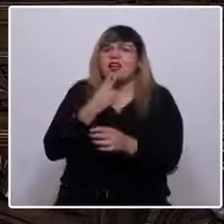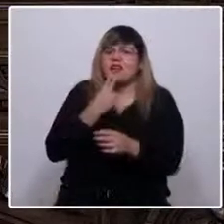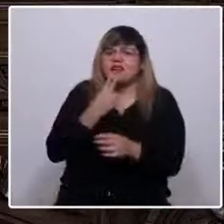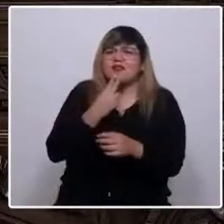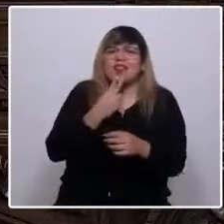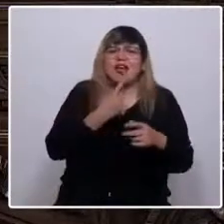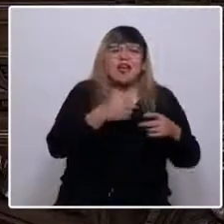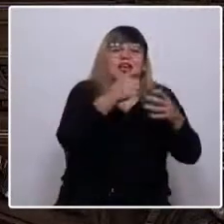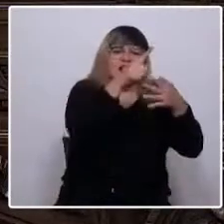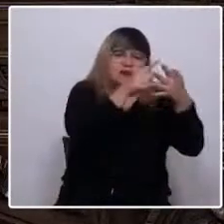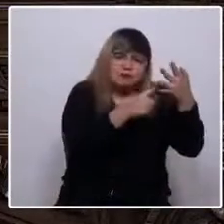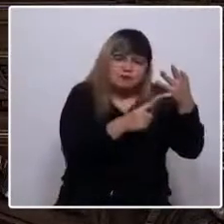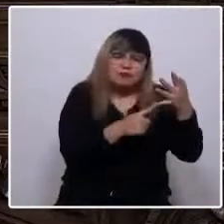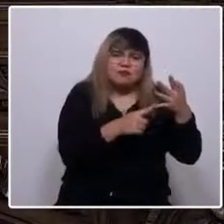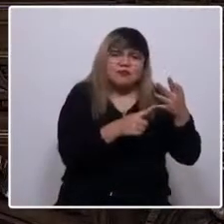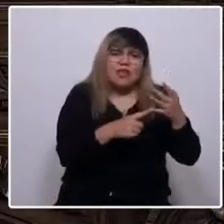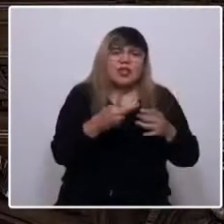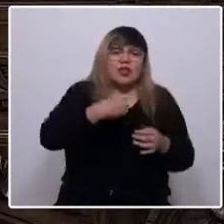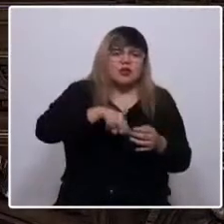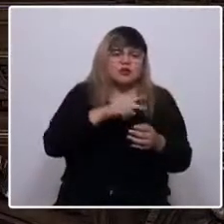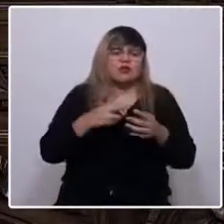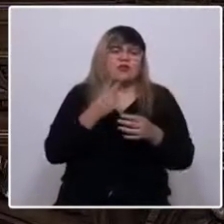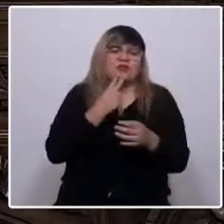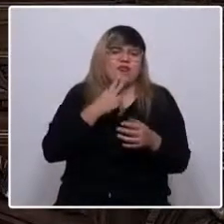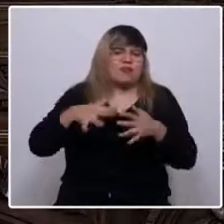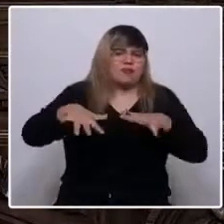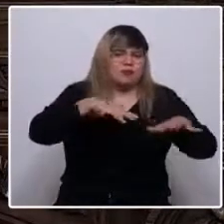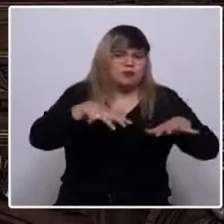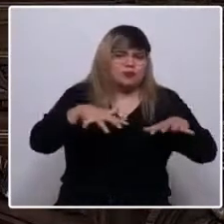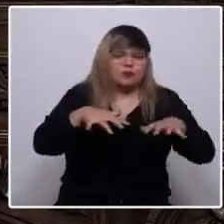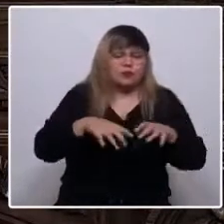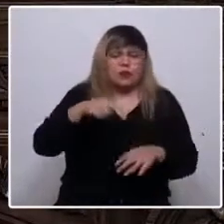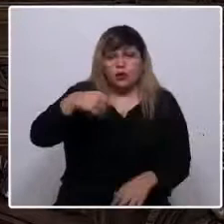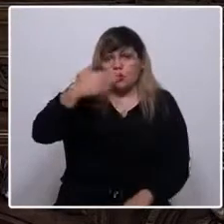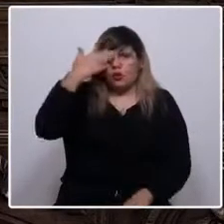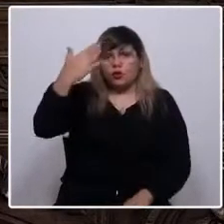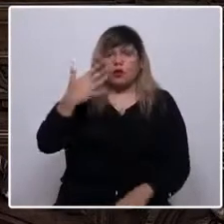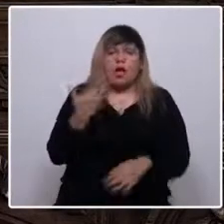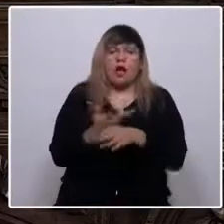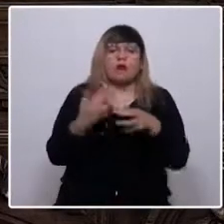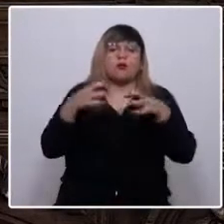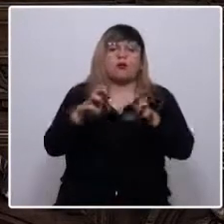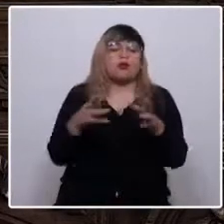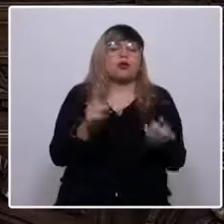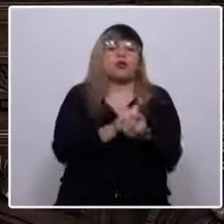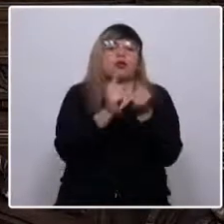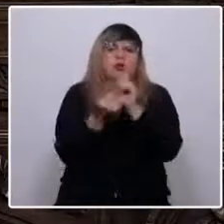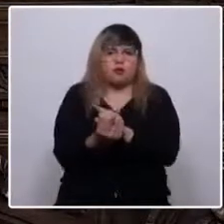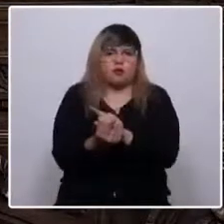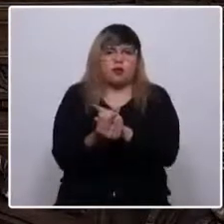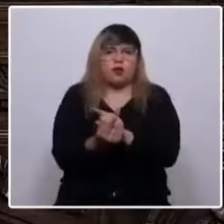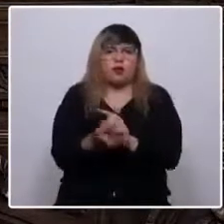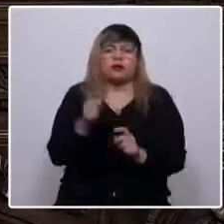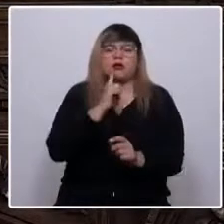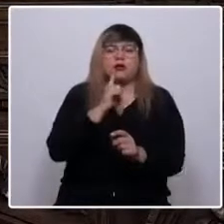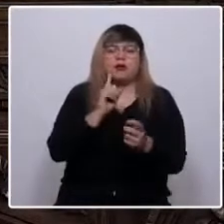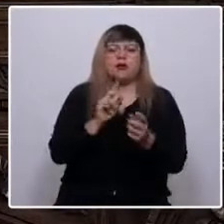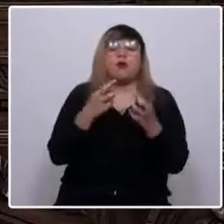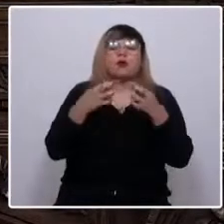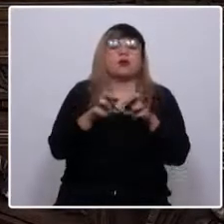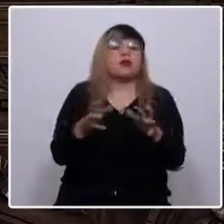nuestros aspectos en los cuales nos desenvolvemos hoy tenemos la oportunidad de transformarlo tenemos la oportunidad